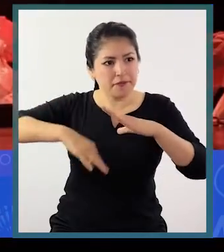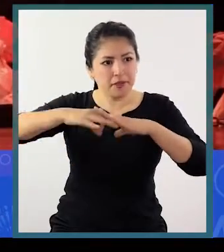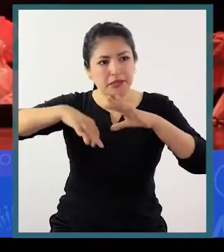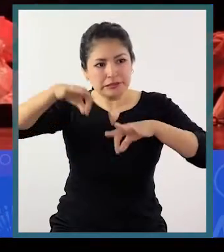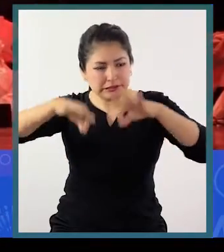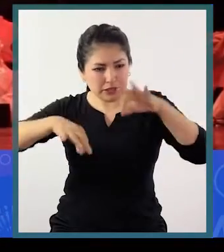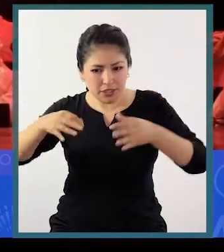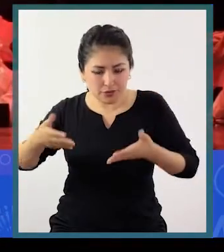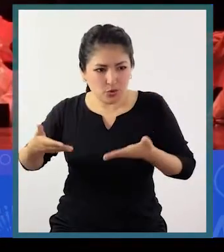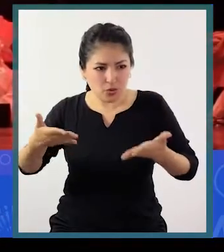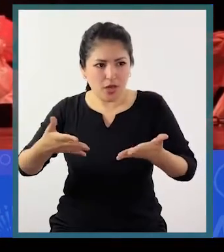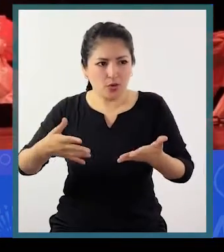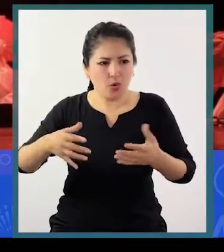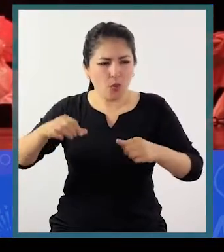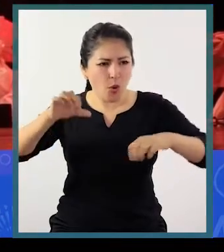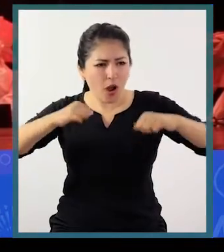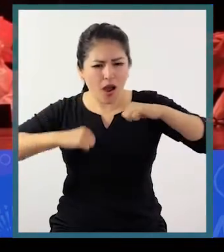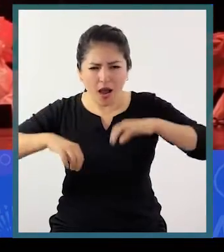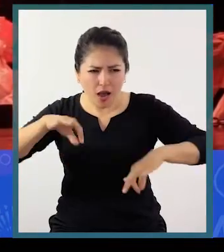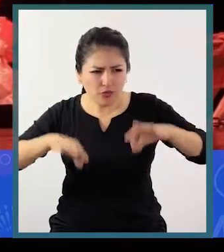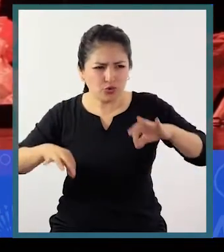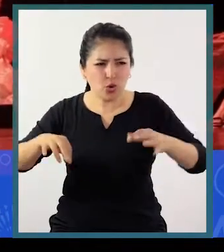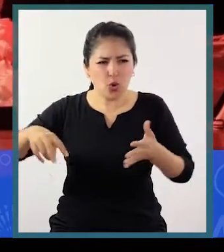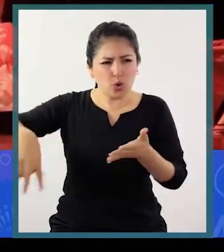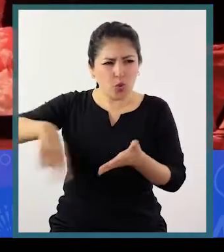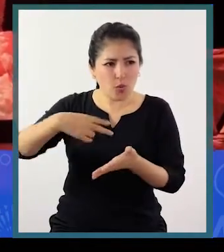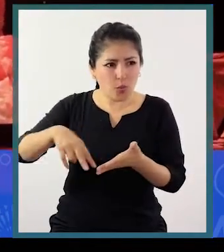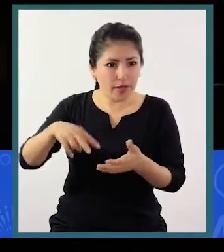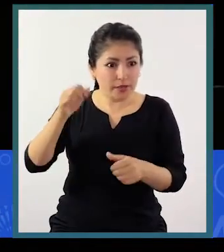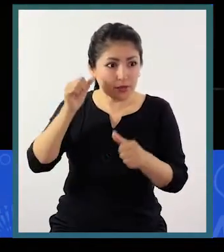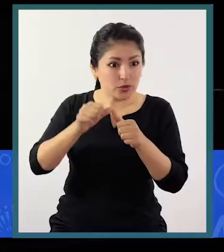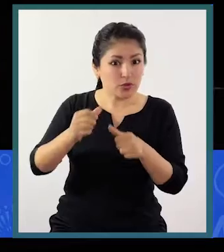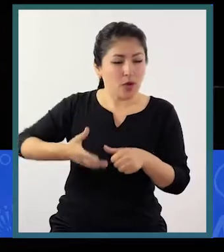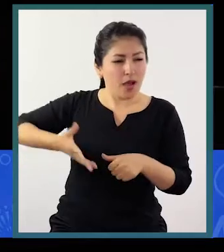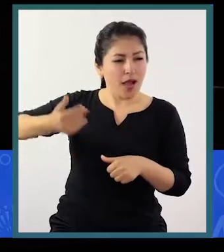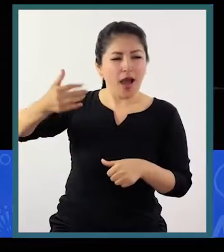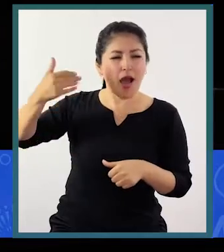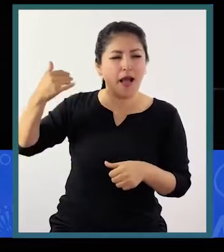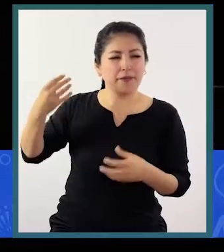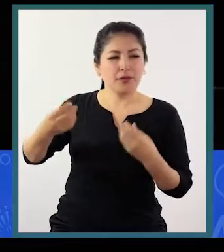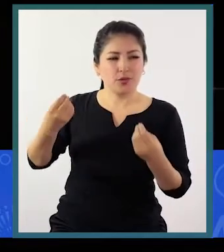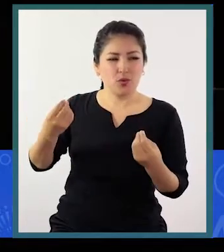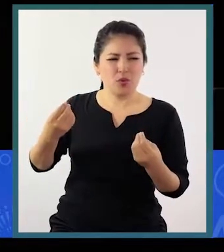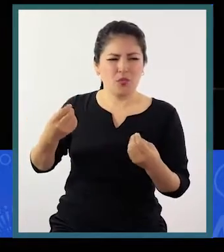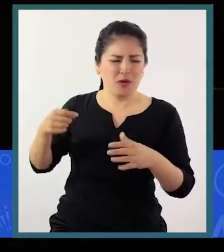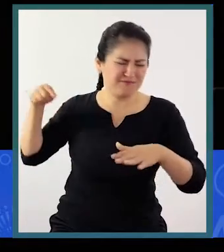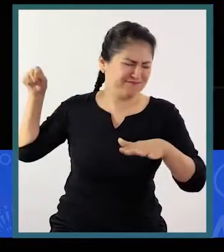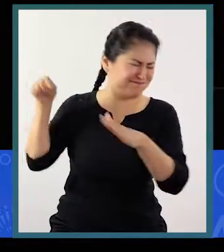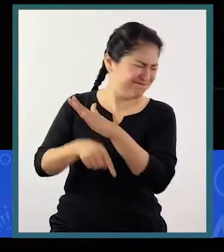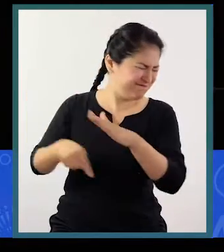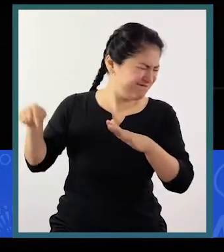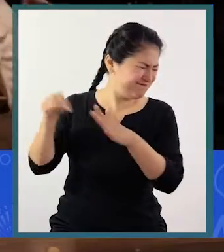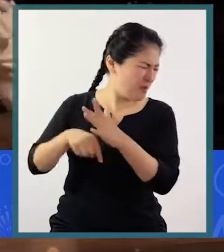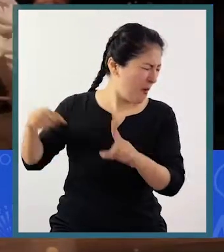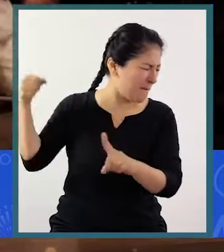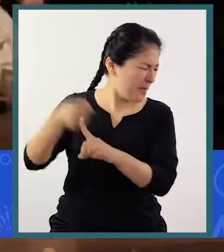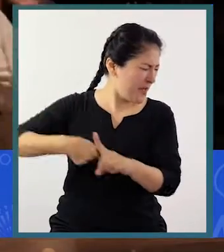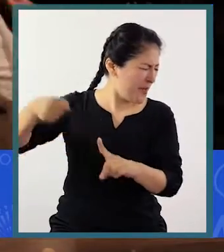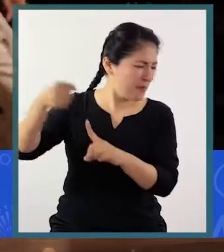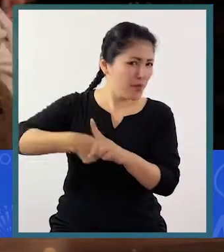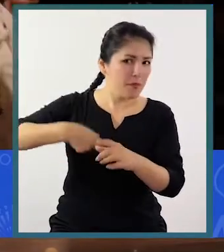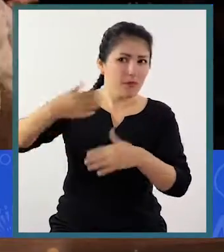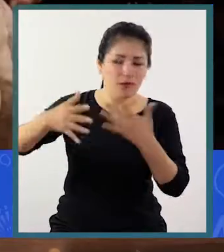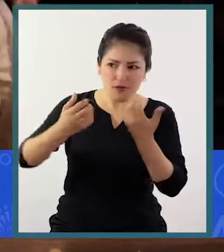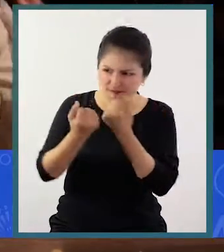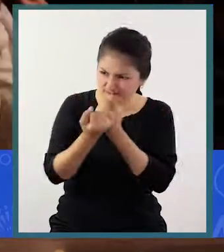teatro, actuándolo y bailándolo, viendo cómo al inicio todo es pura matanza, puro golpe, pero al